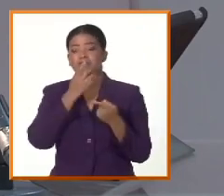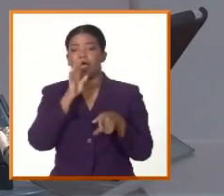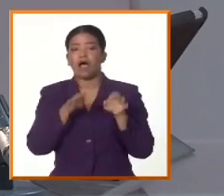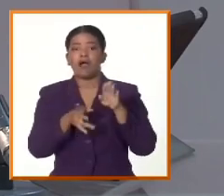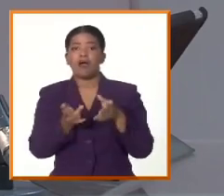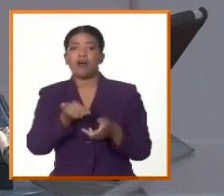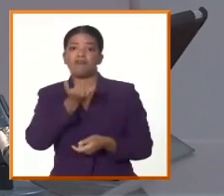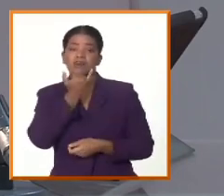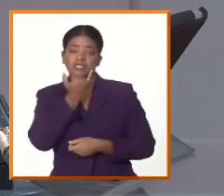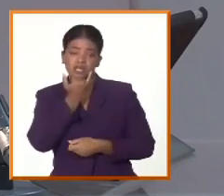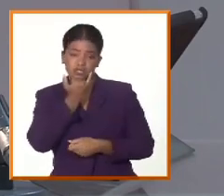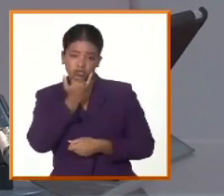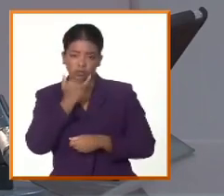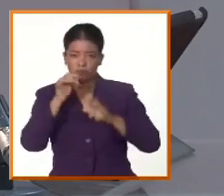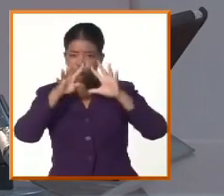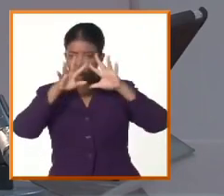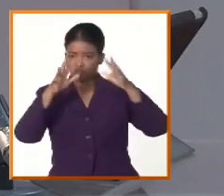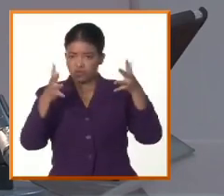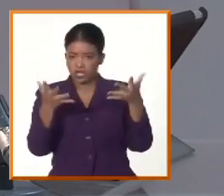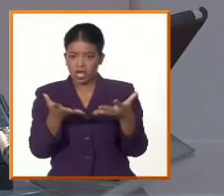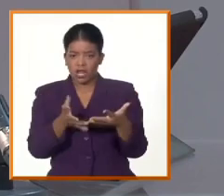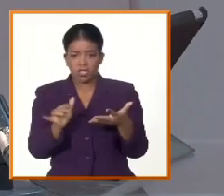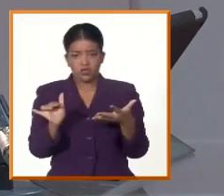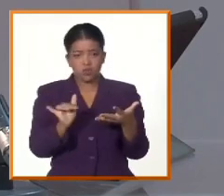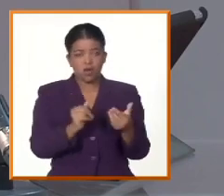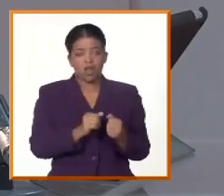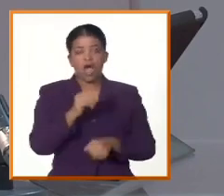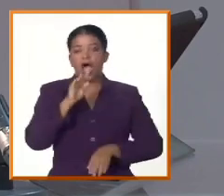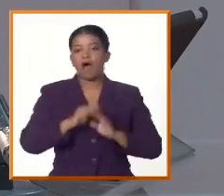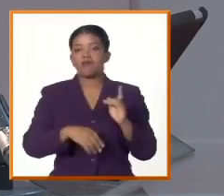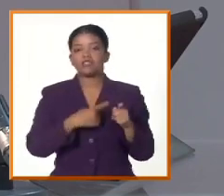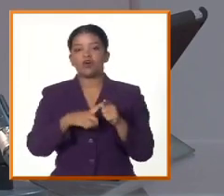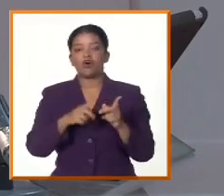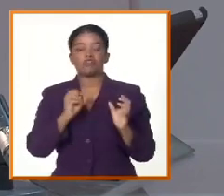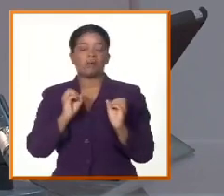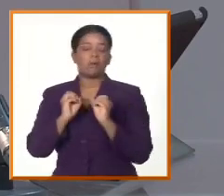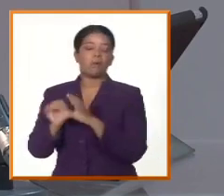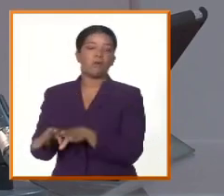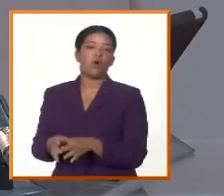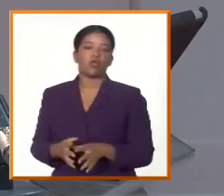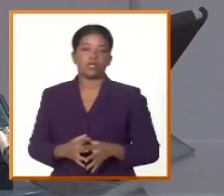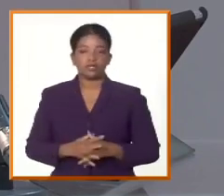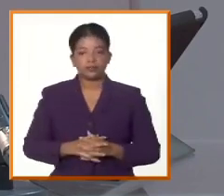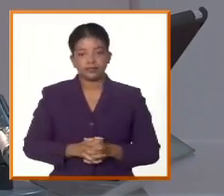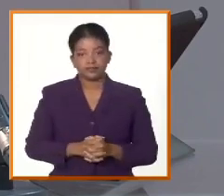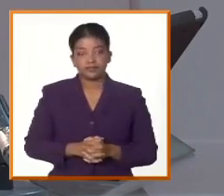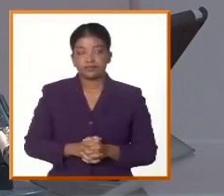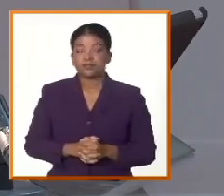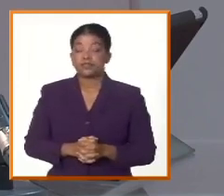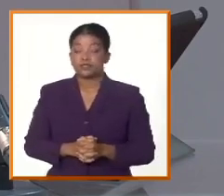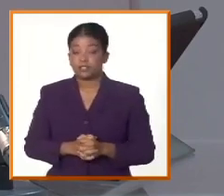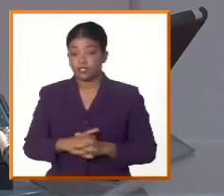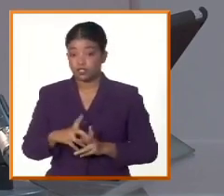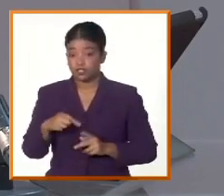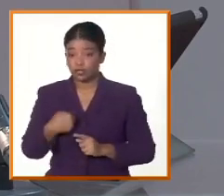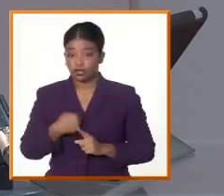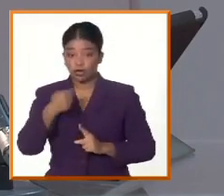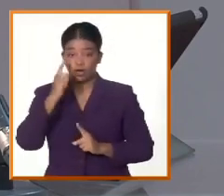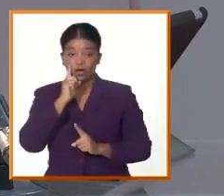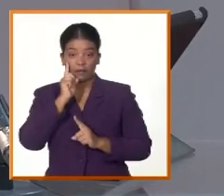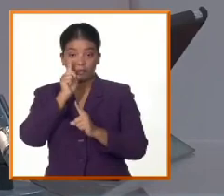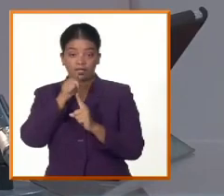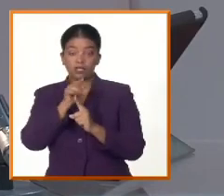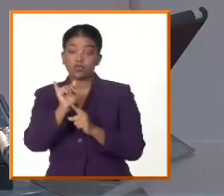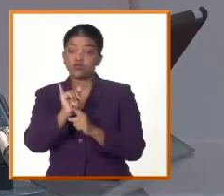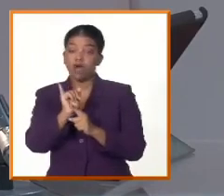tercio de los alimentos que hoy se votan y uno de los temas que está encaminado fundamental y eso impacta